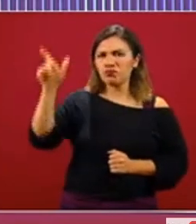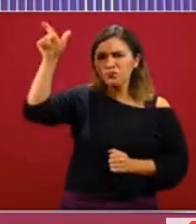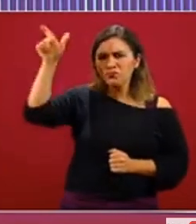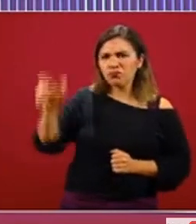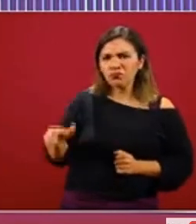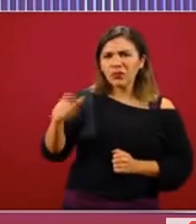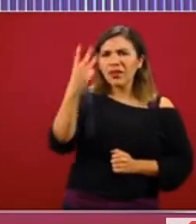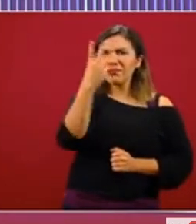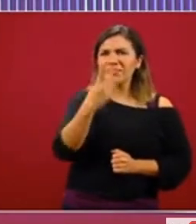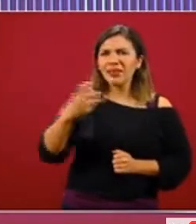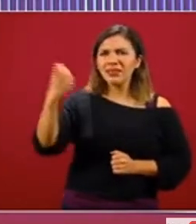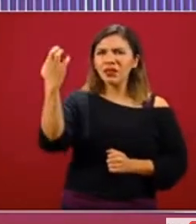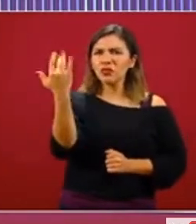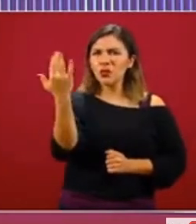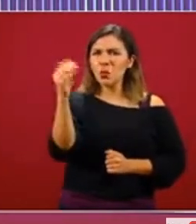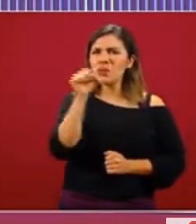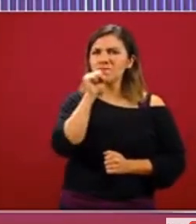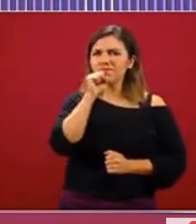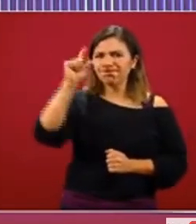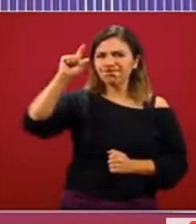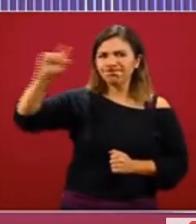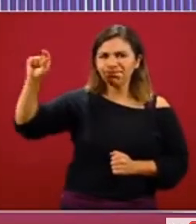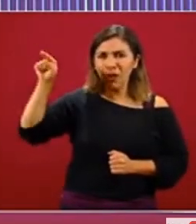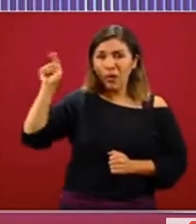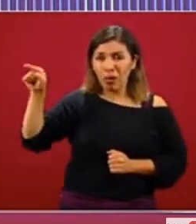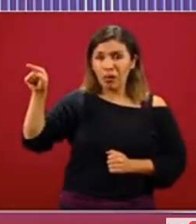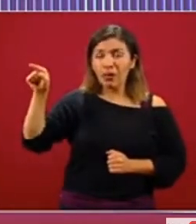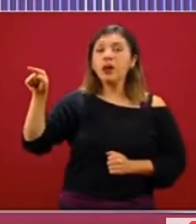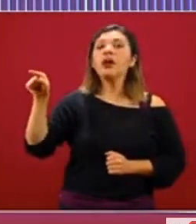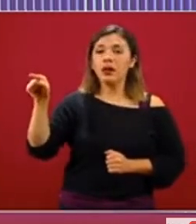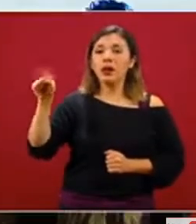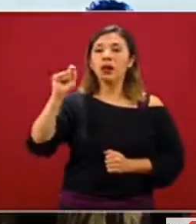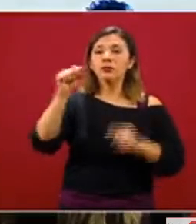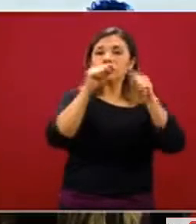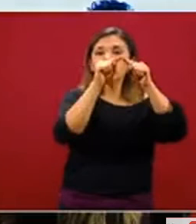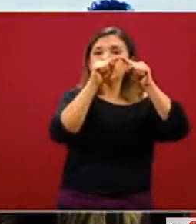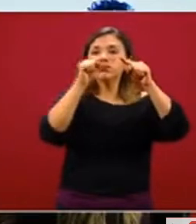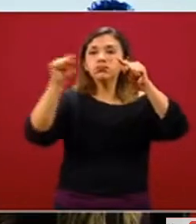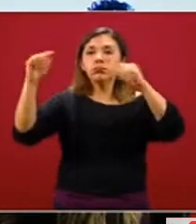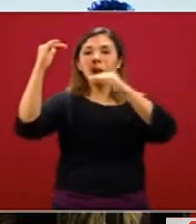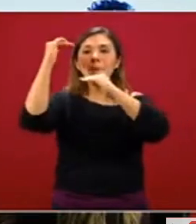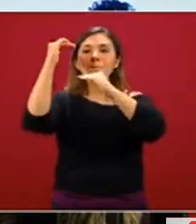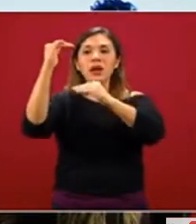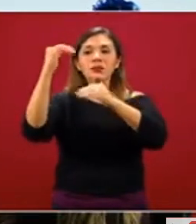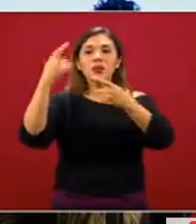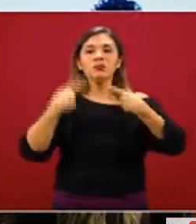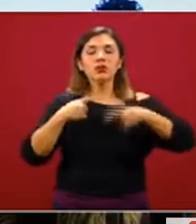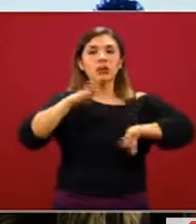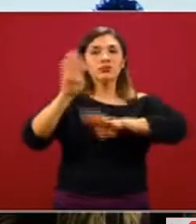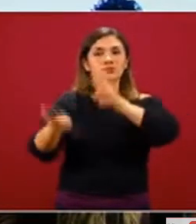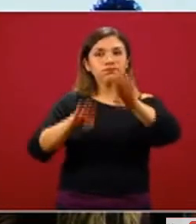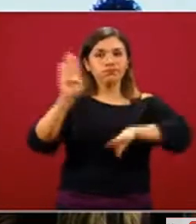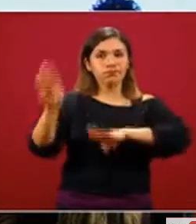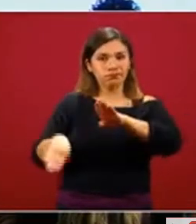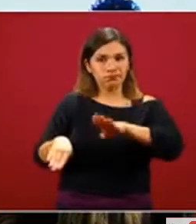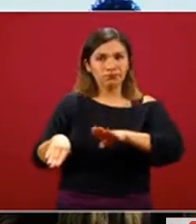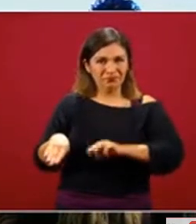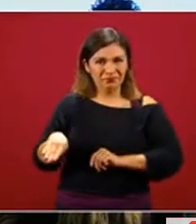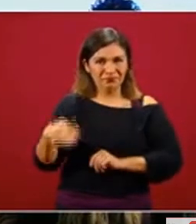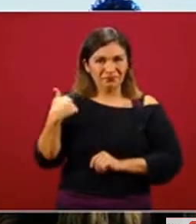debajo del 350 es donde está el punto máximo de mortalidad. Si